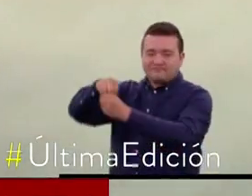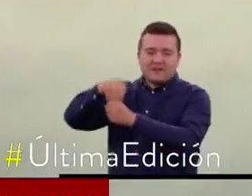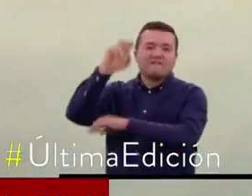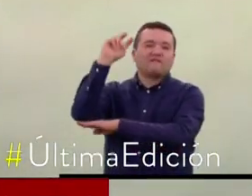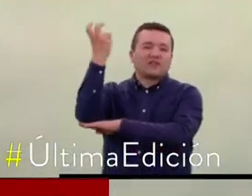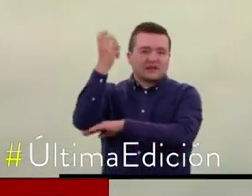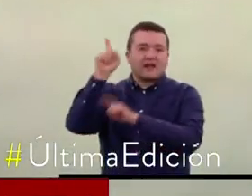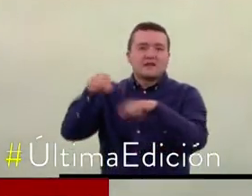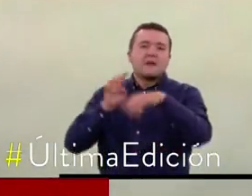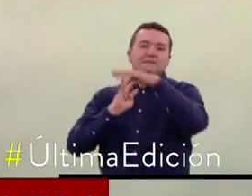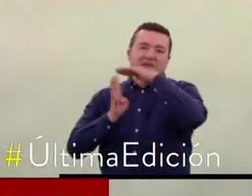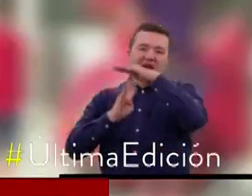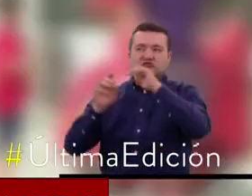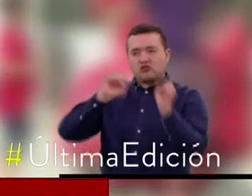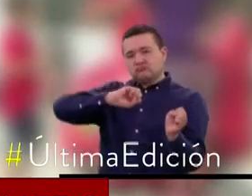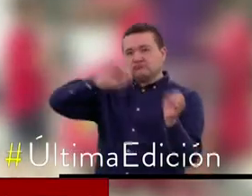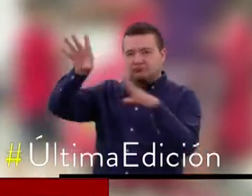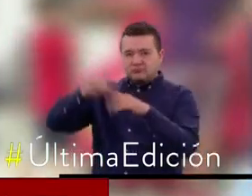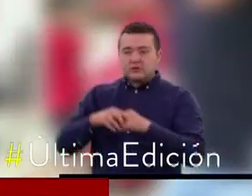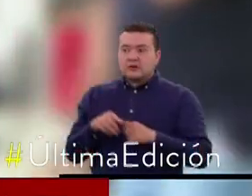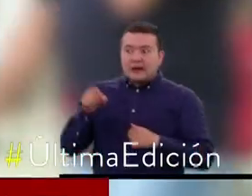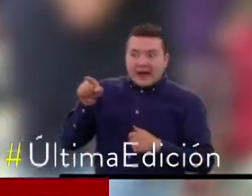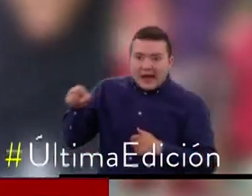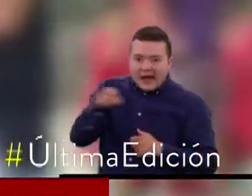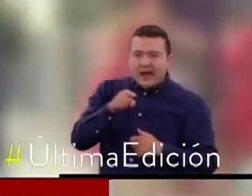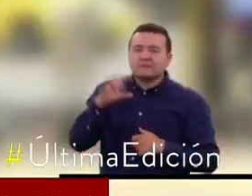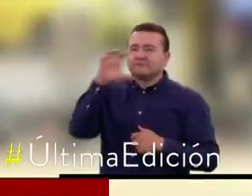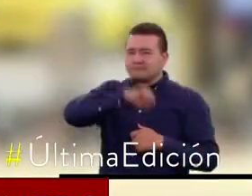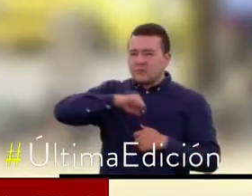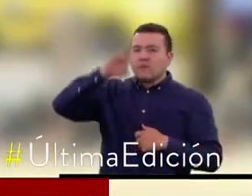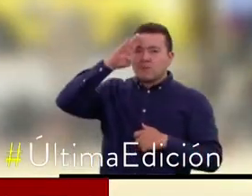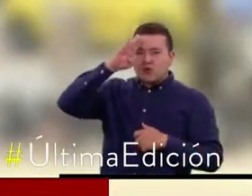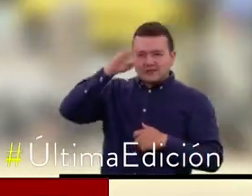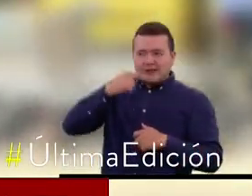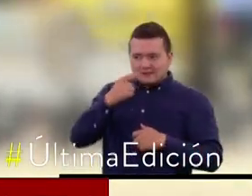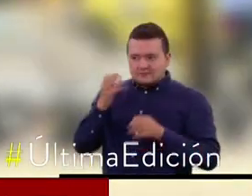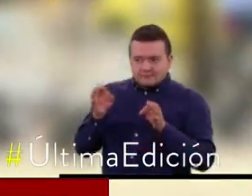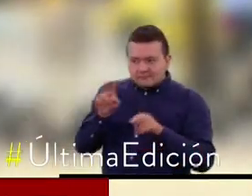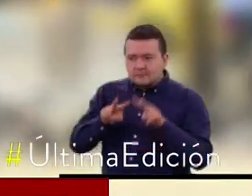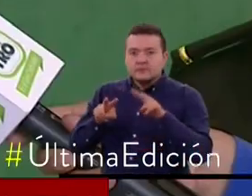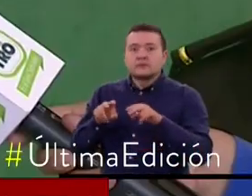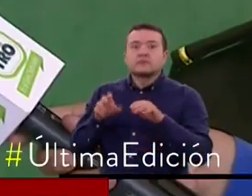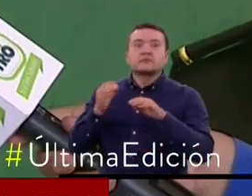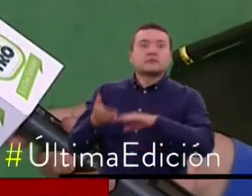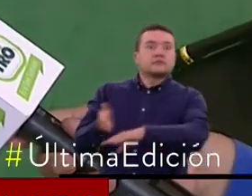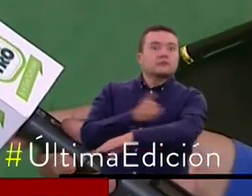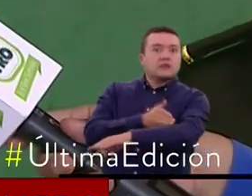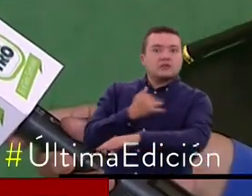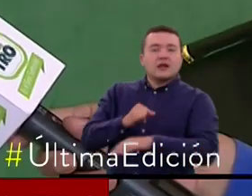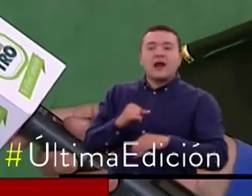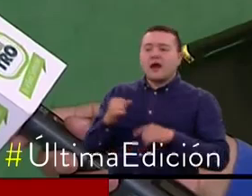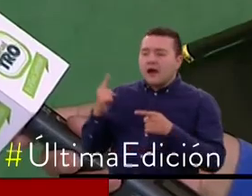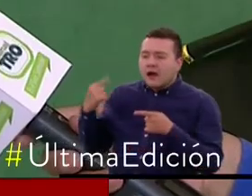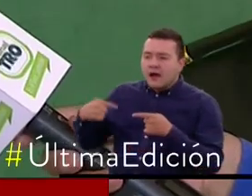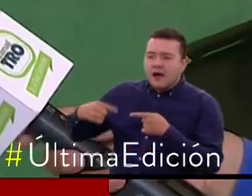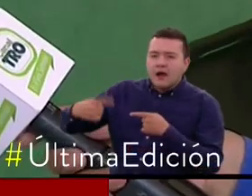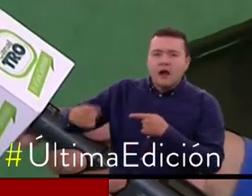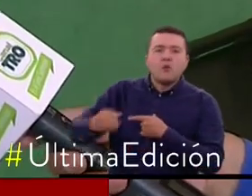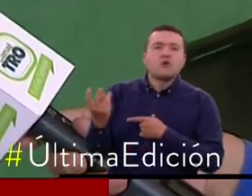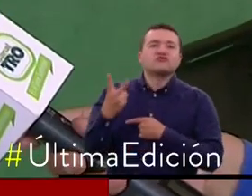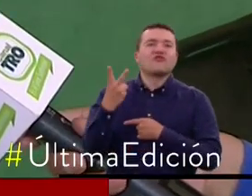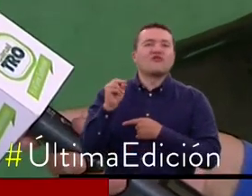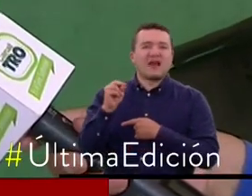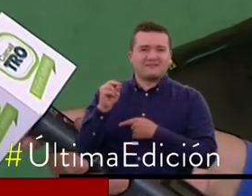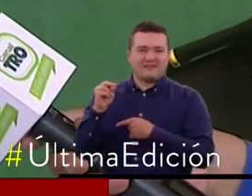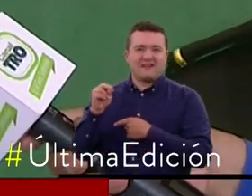uso de menores de edad para pedir limosna en las calles. Encontramos que se une a los más de 20 casos que hemos trasladado a las comisarías de